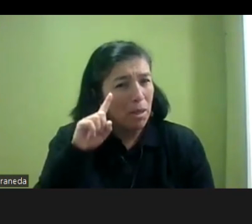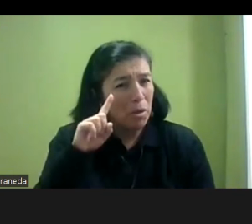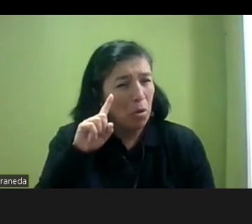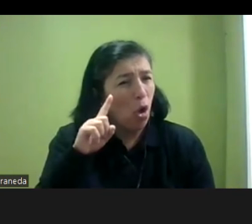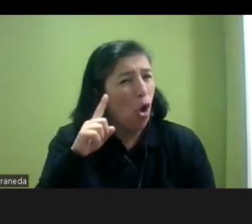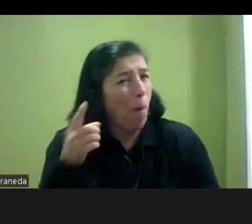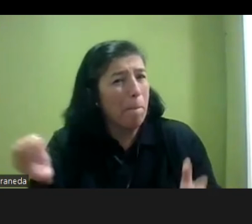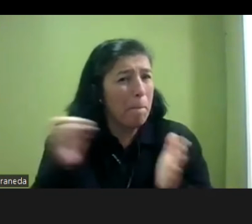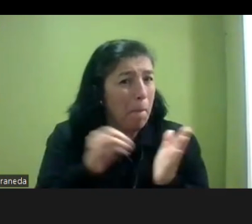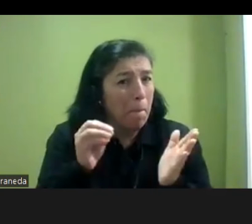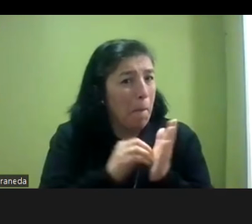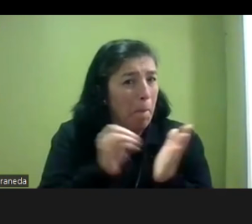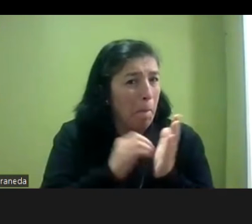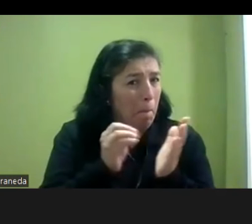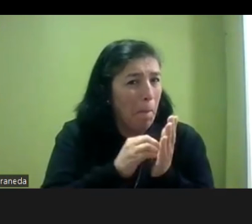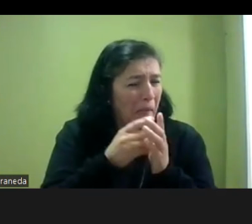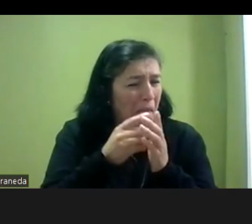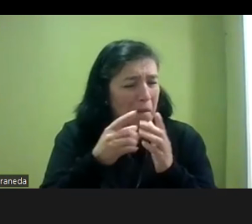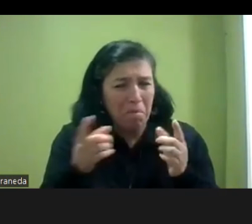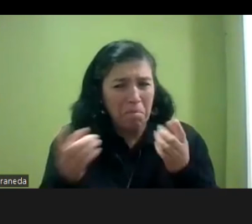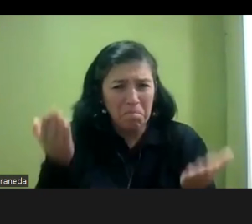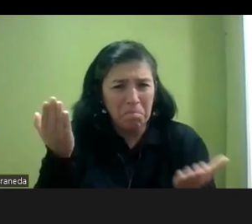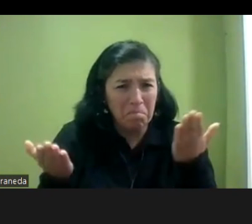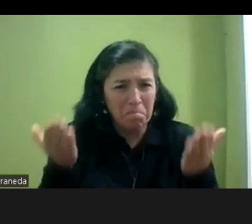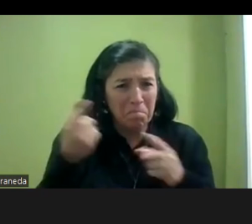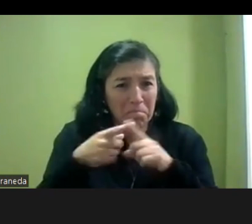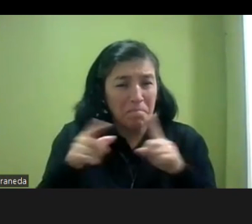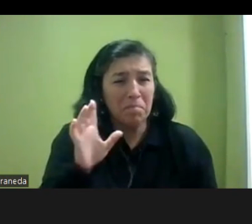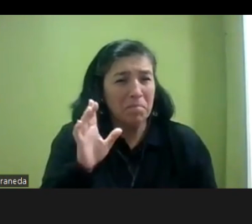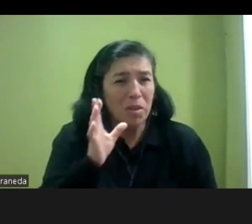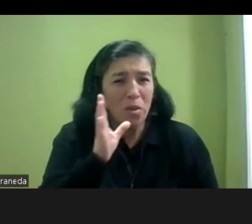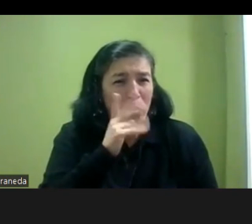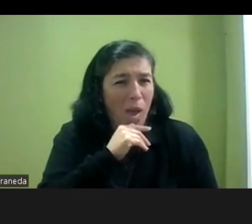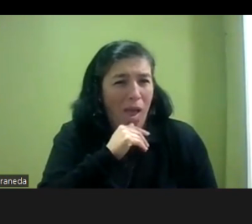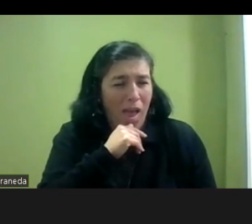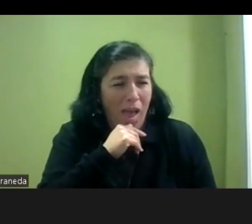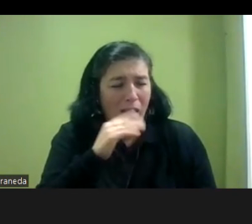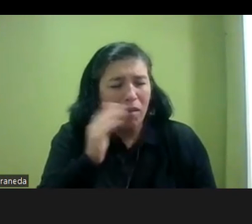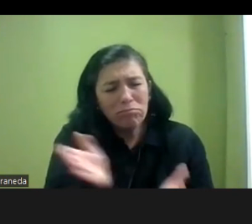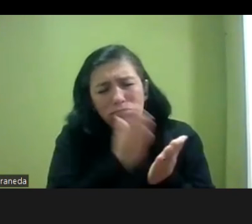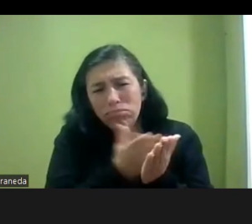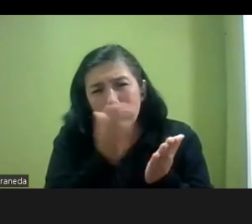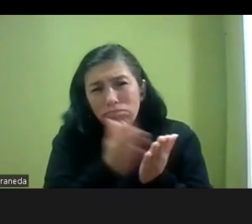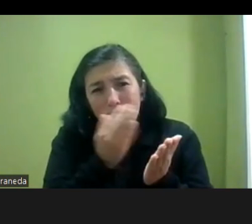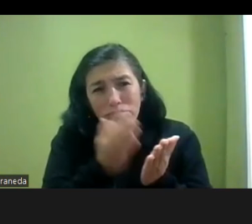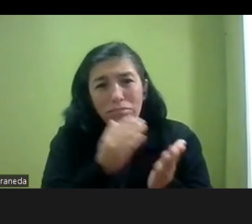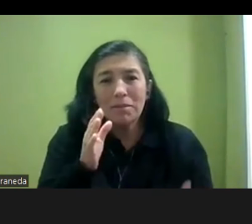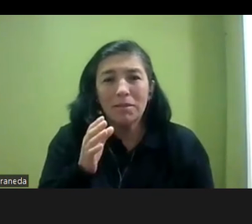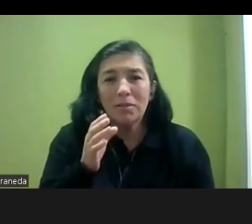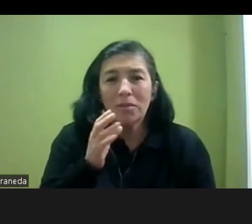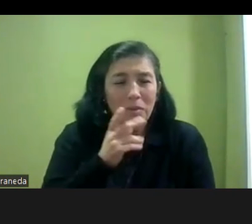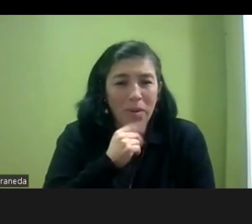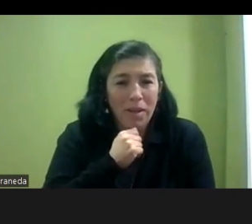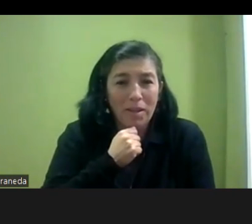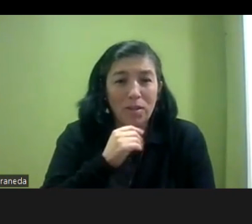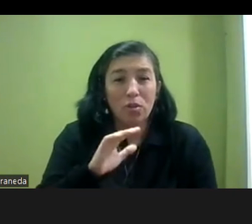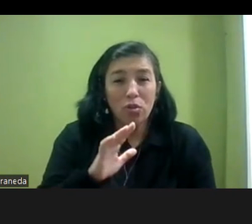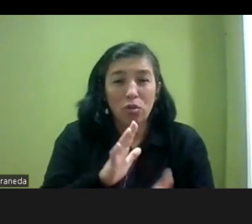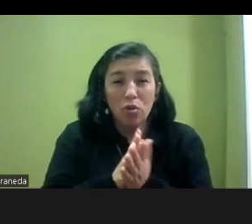allá no hay registro en realidad. Todo el esfuerzo